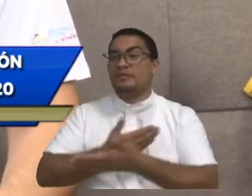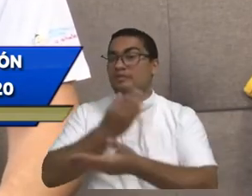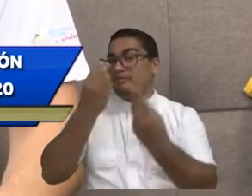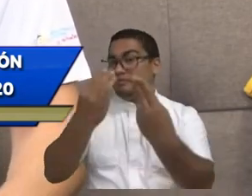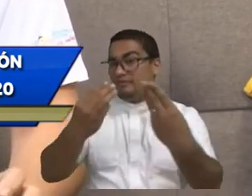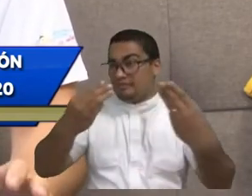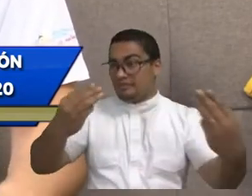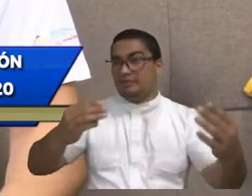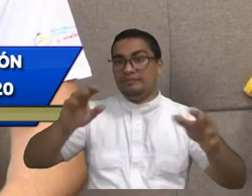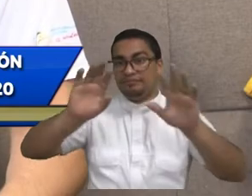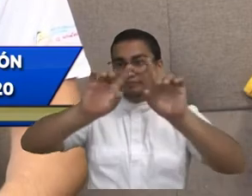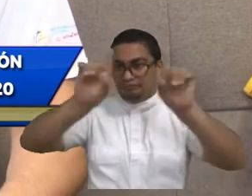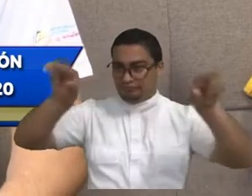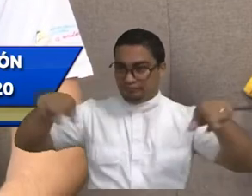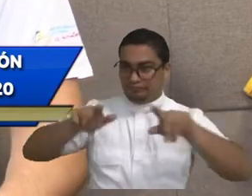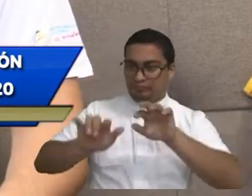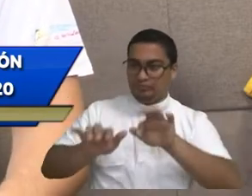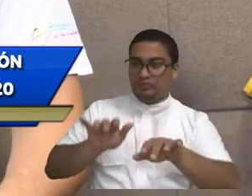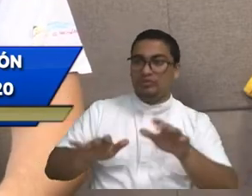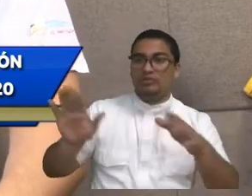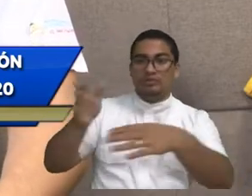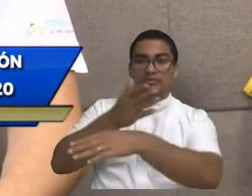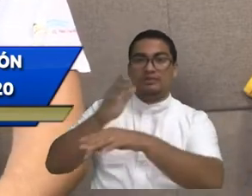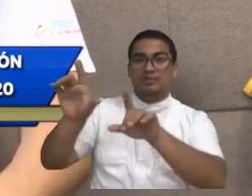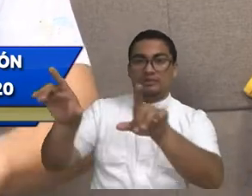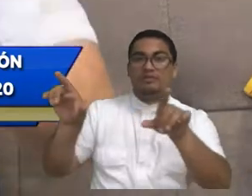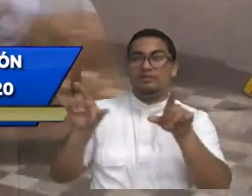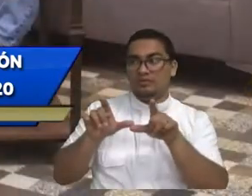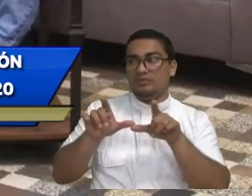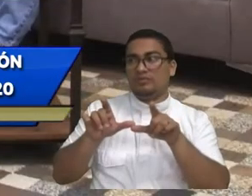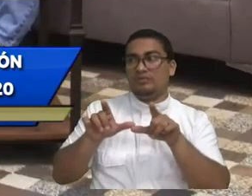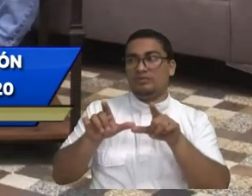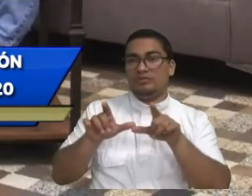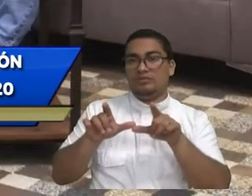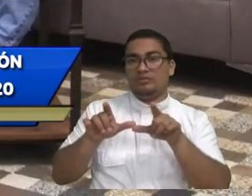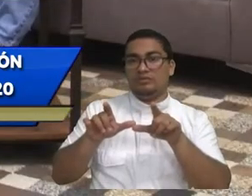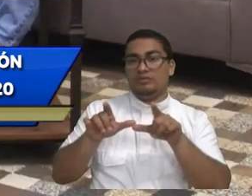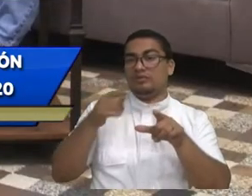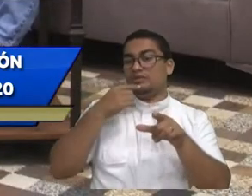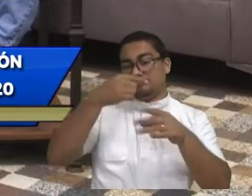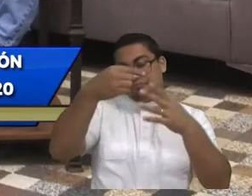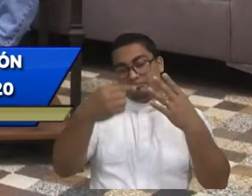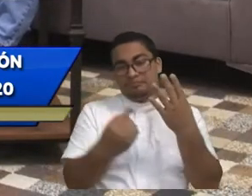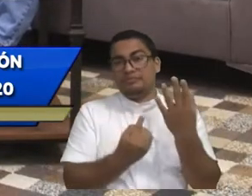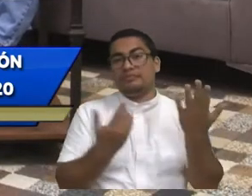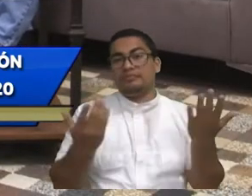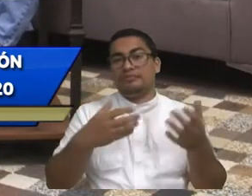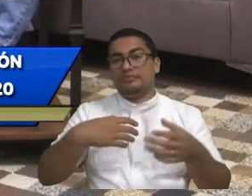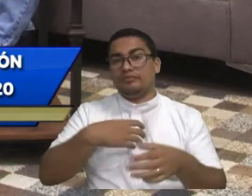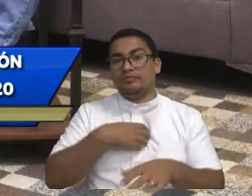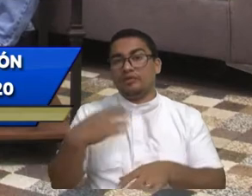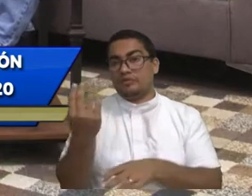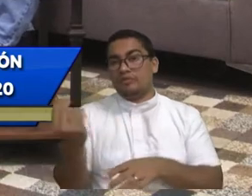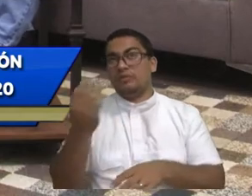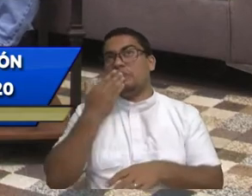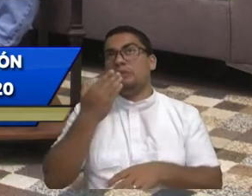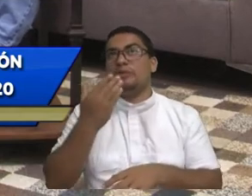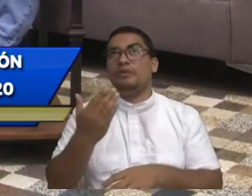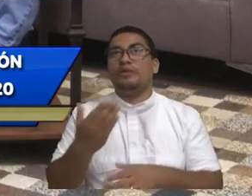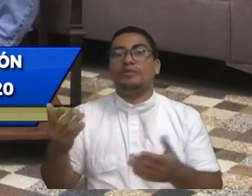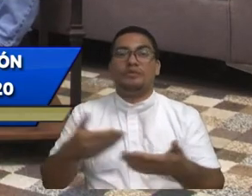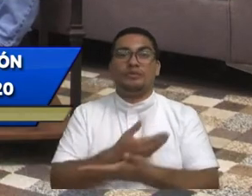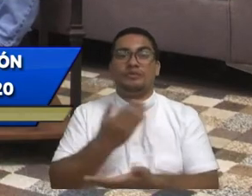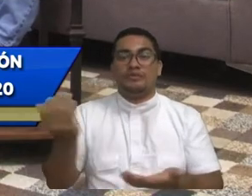los centros hablando de laboratorios de este otro eje de trabajo está dentro de ese componente de la promoción del buen uso de las tecnologías para el